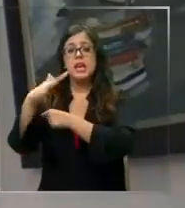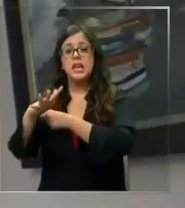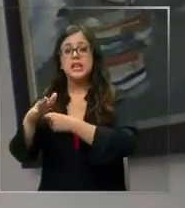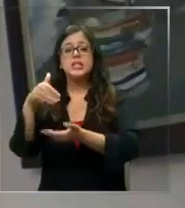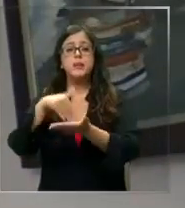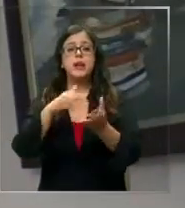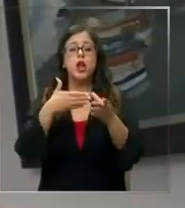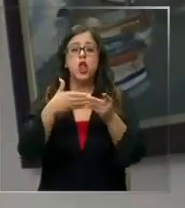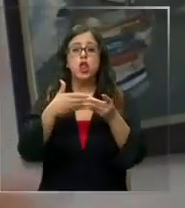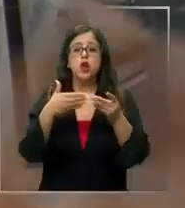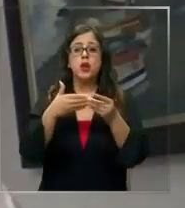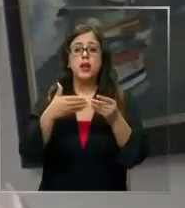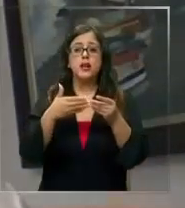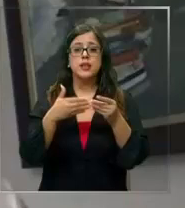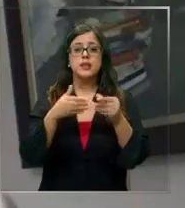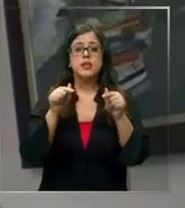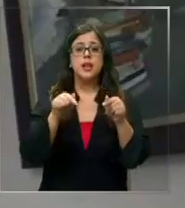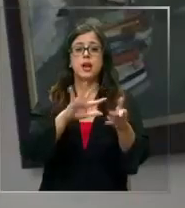les estaba dando